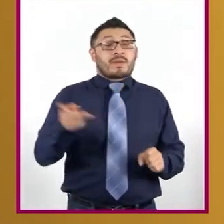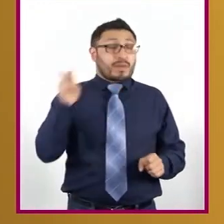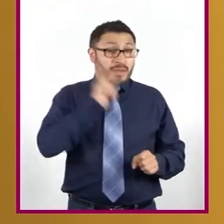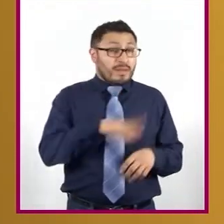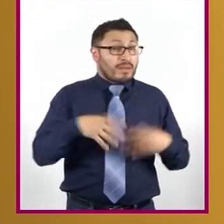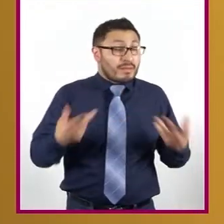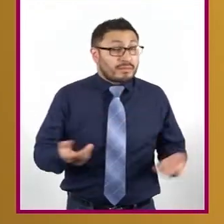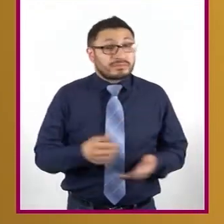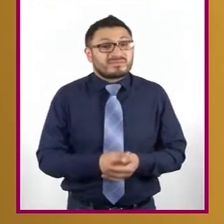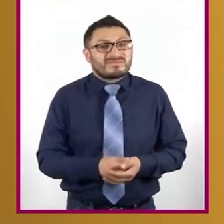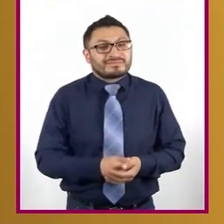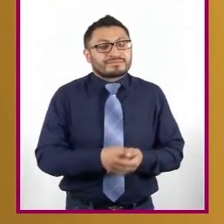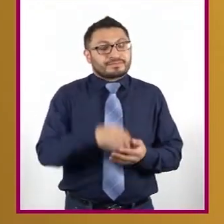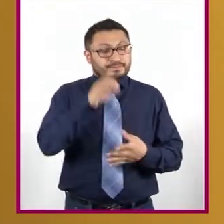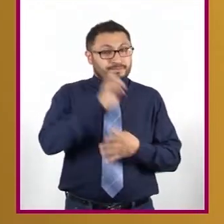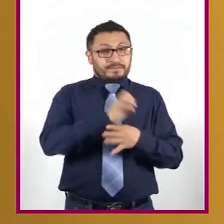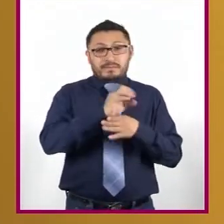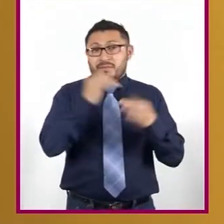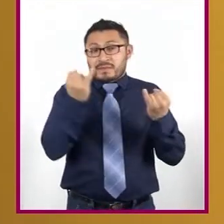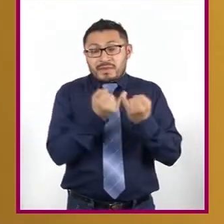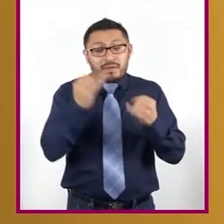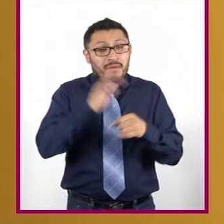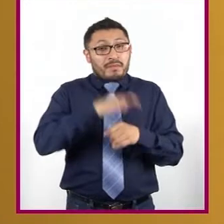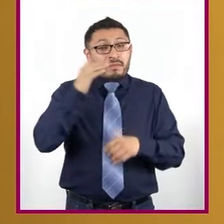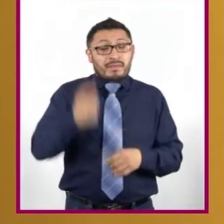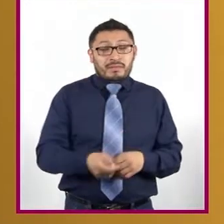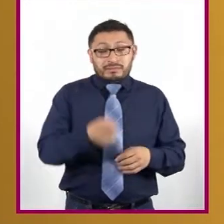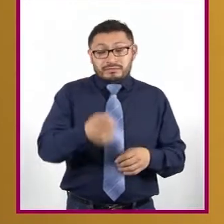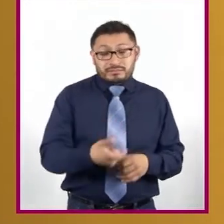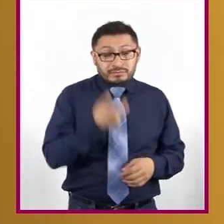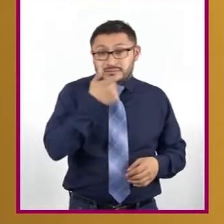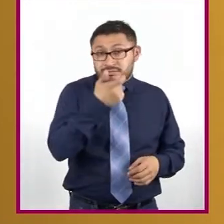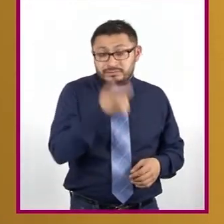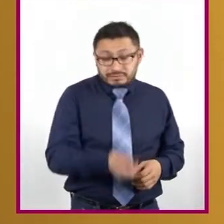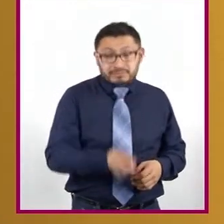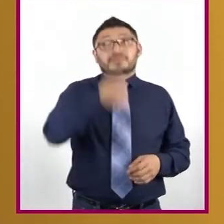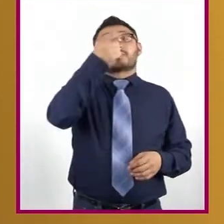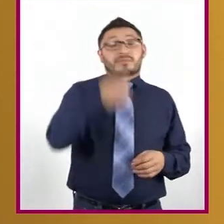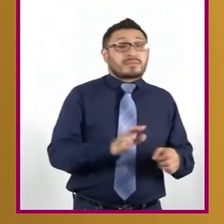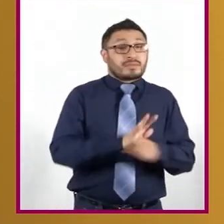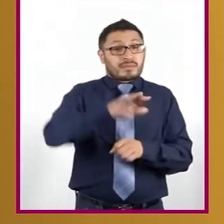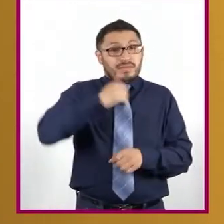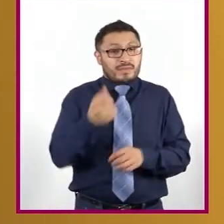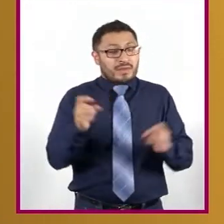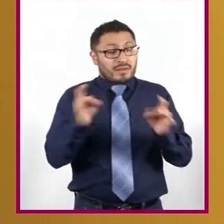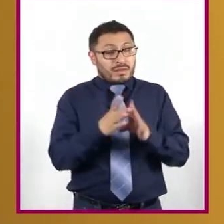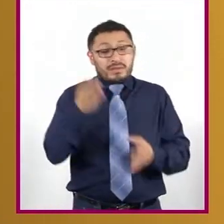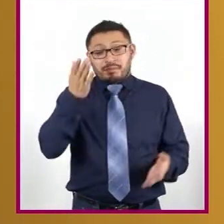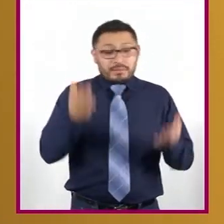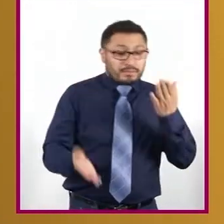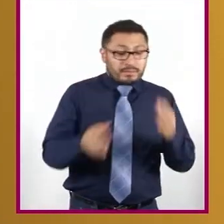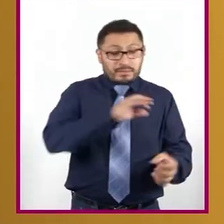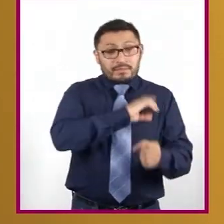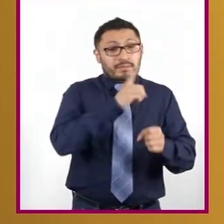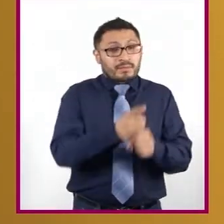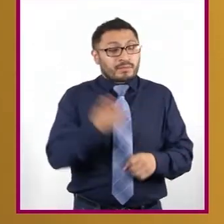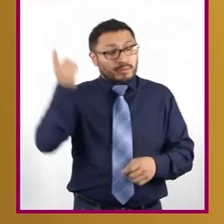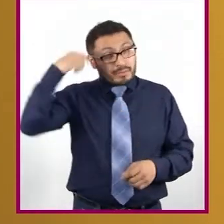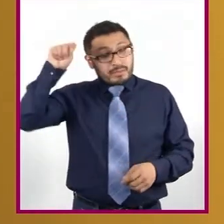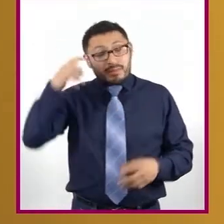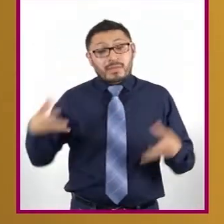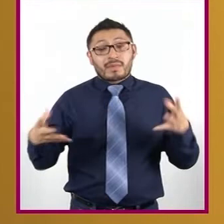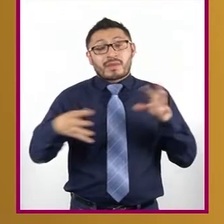resultados. Además del lanzamiento de una moneda, ¿en qué otras situaciones podemos comparar la probabilidad teórica